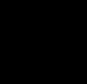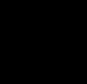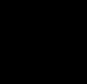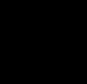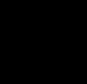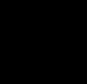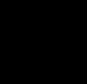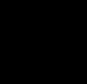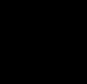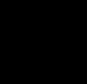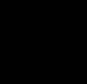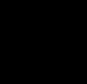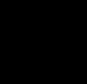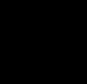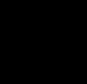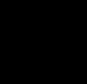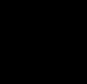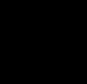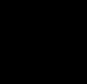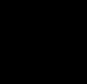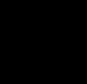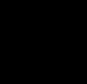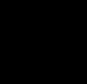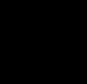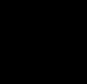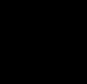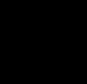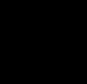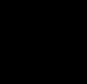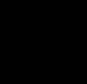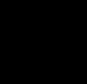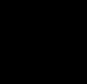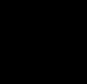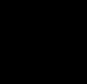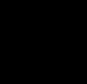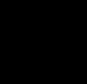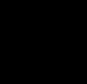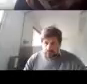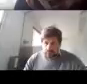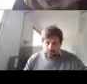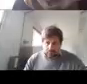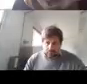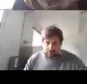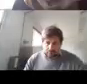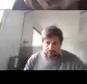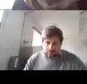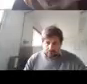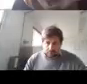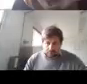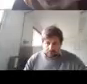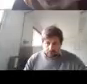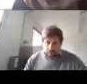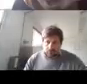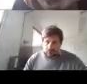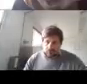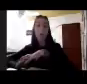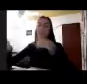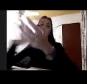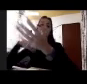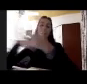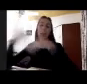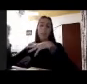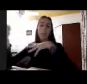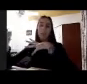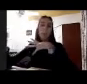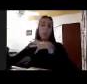de pandemia, que quizá el espacio público necesita una mayor jerarquización, que también es